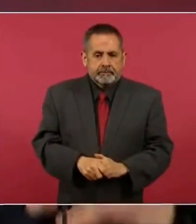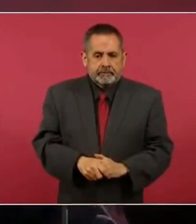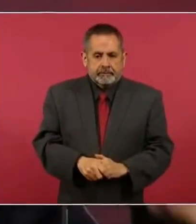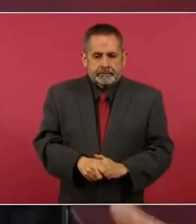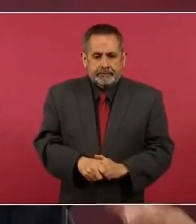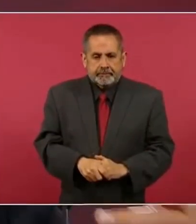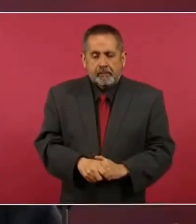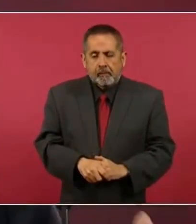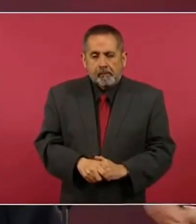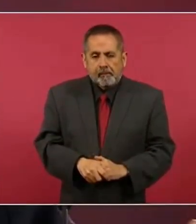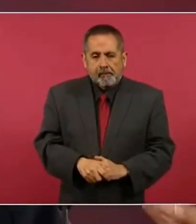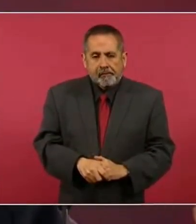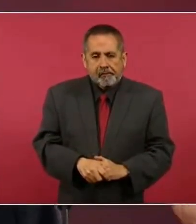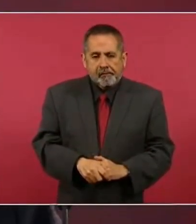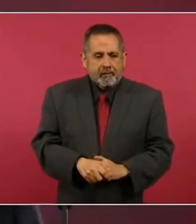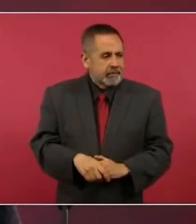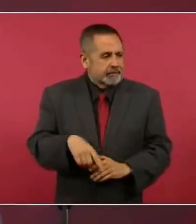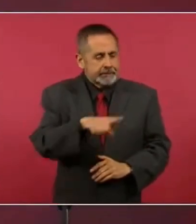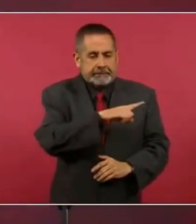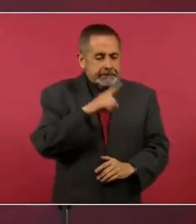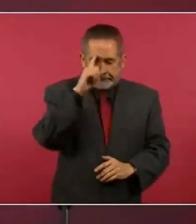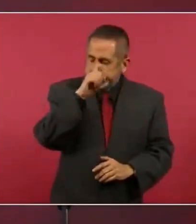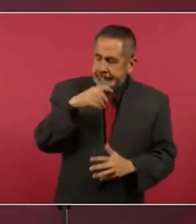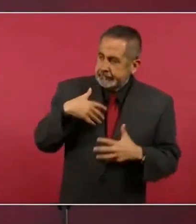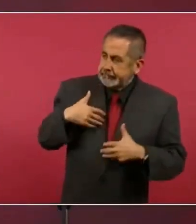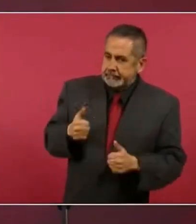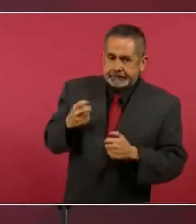Es que eso les cuesta trabajo